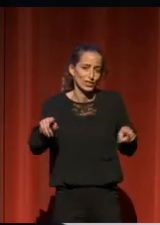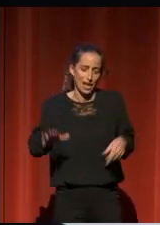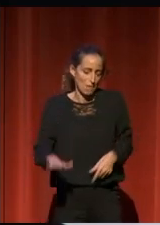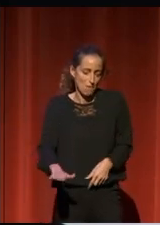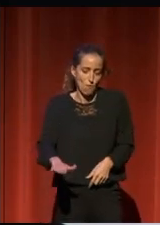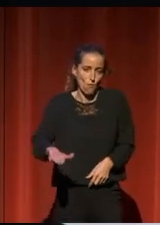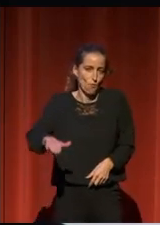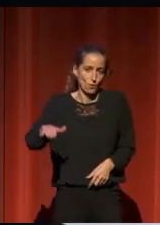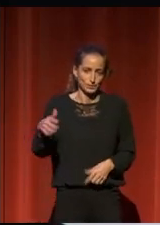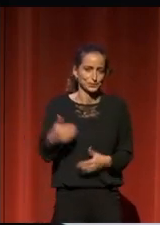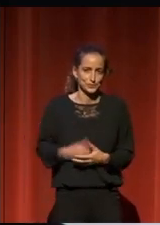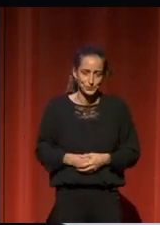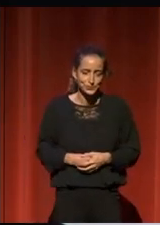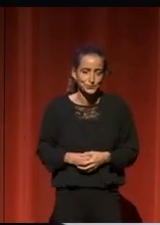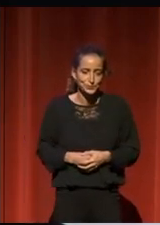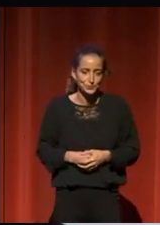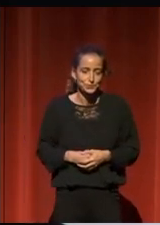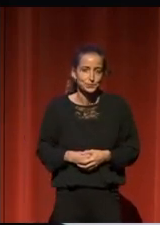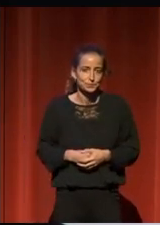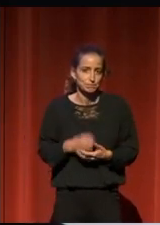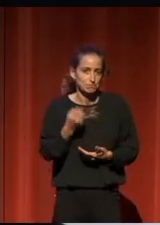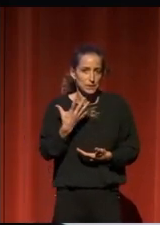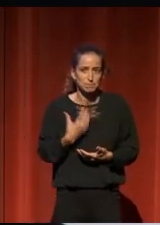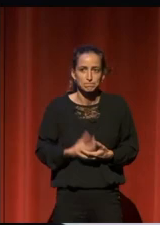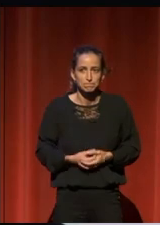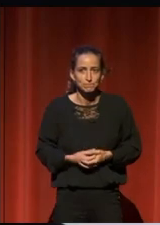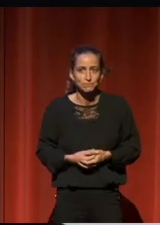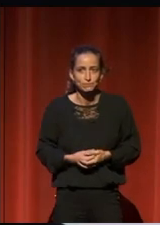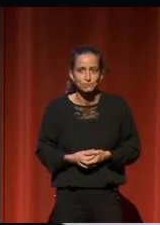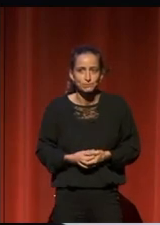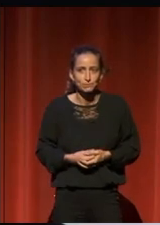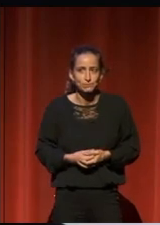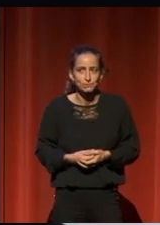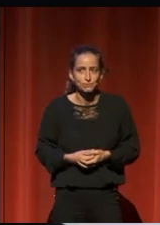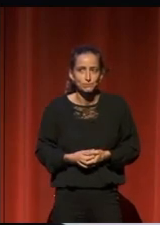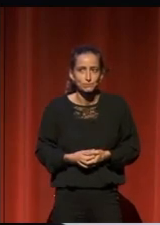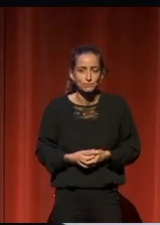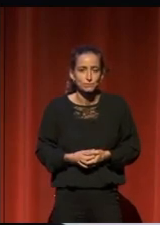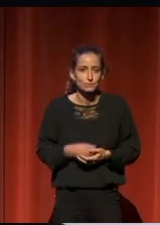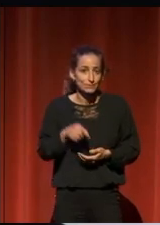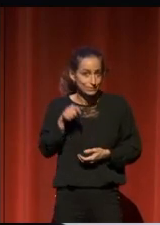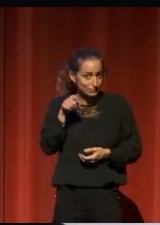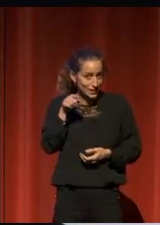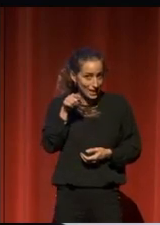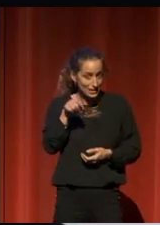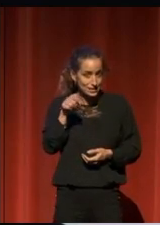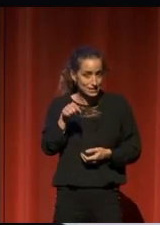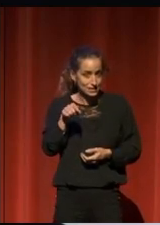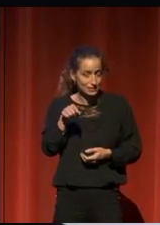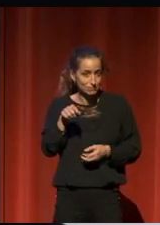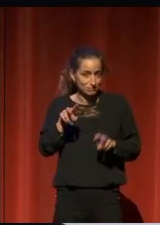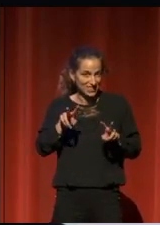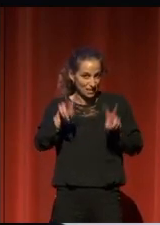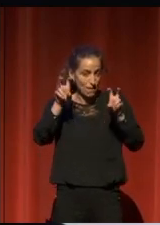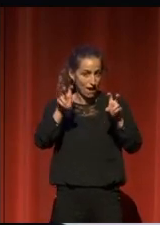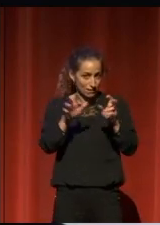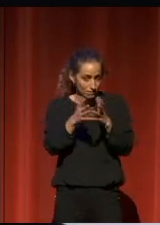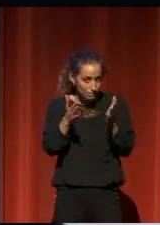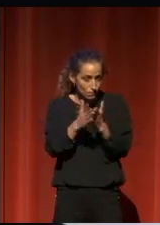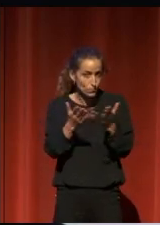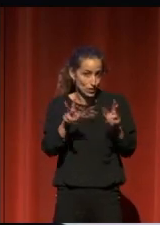cuna. Pues bien, la manera de abordar esta obra sobre el compositor